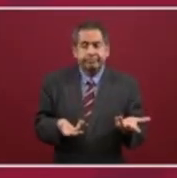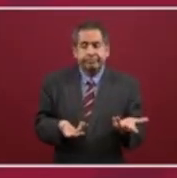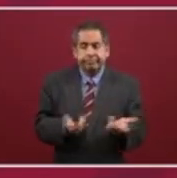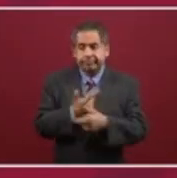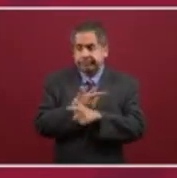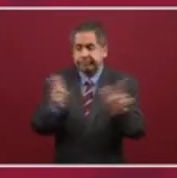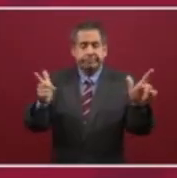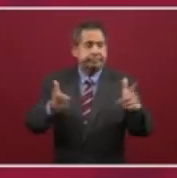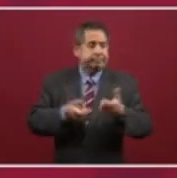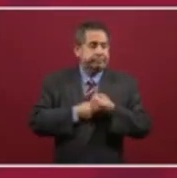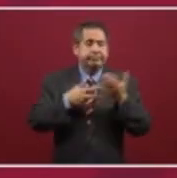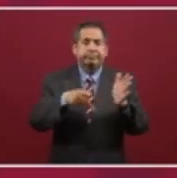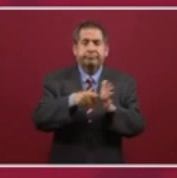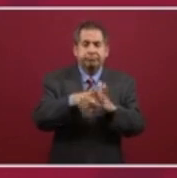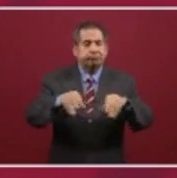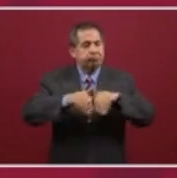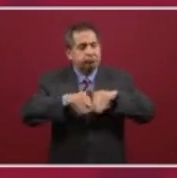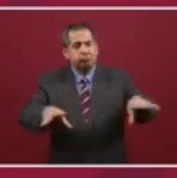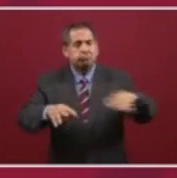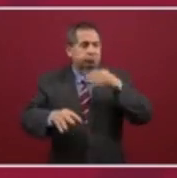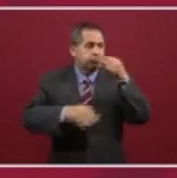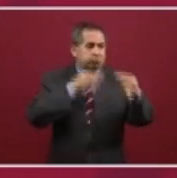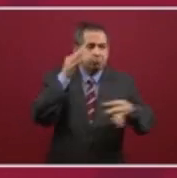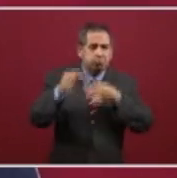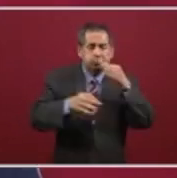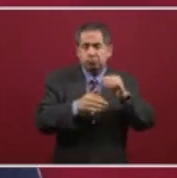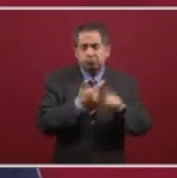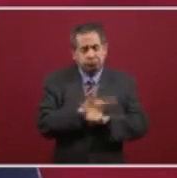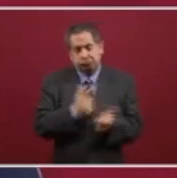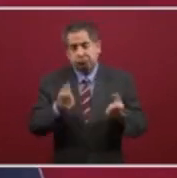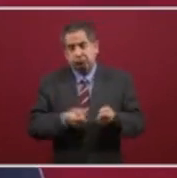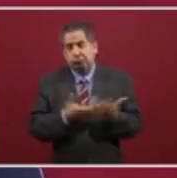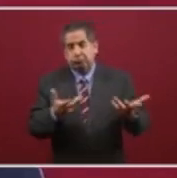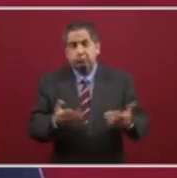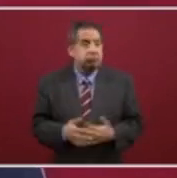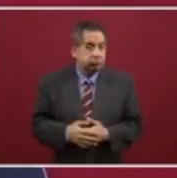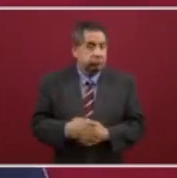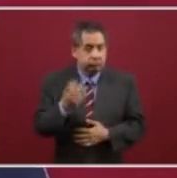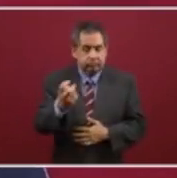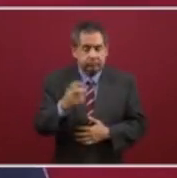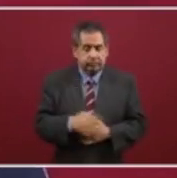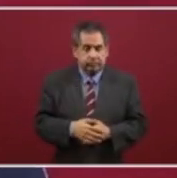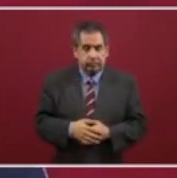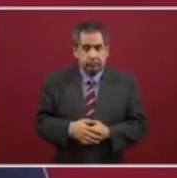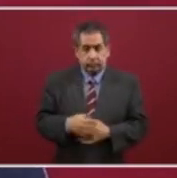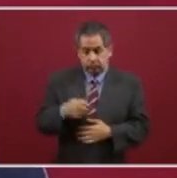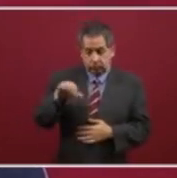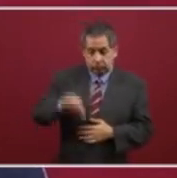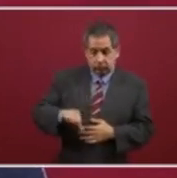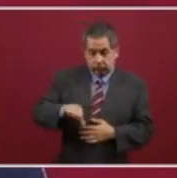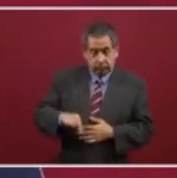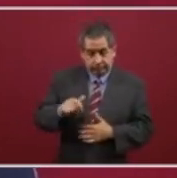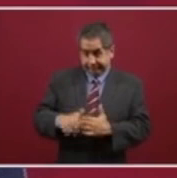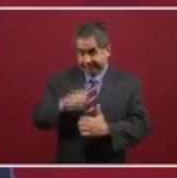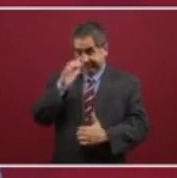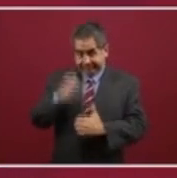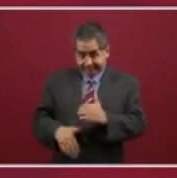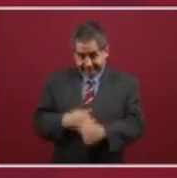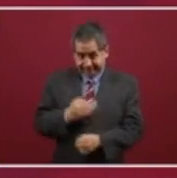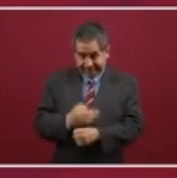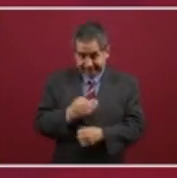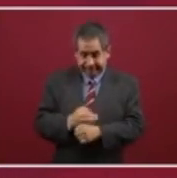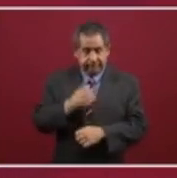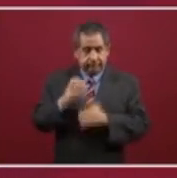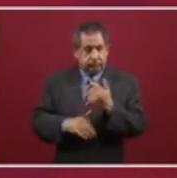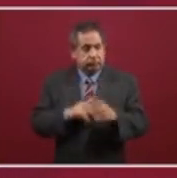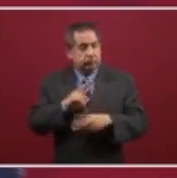libertad de prensa. Hoy yo voy, terminando este acto, a